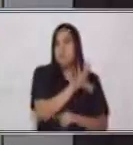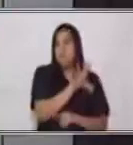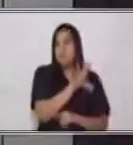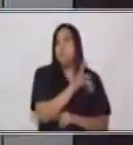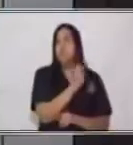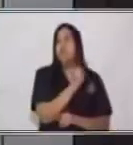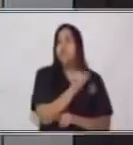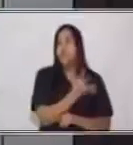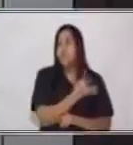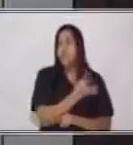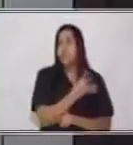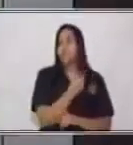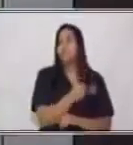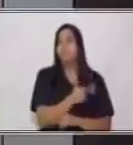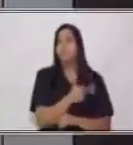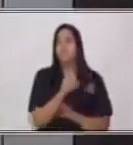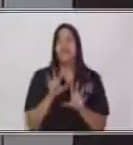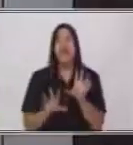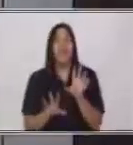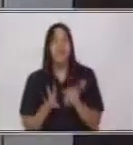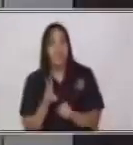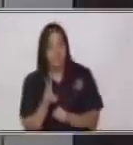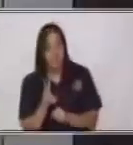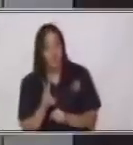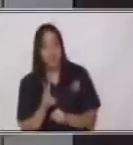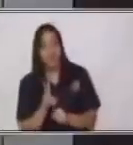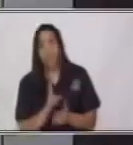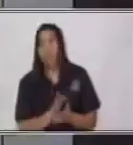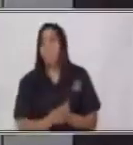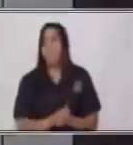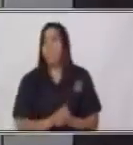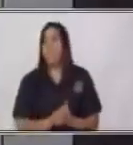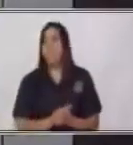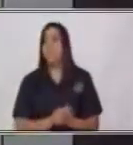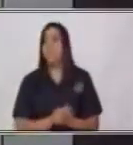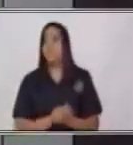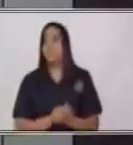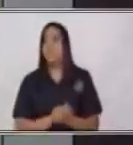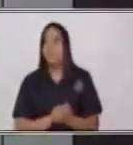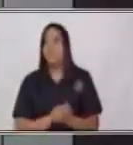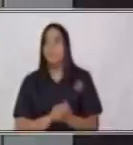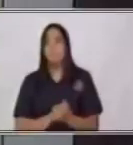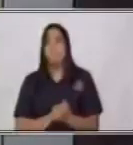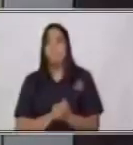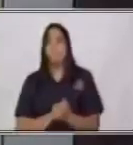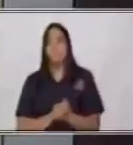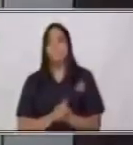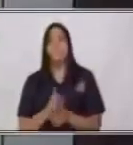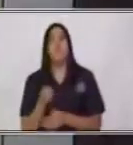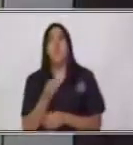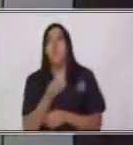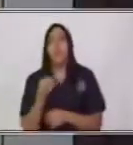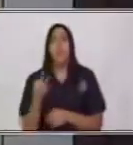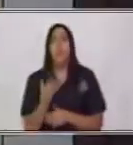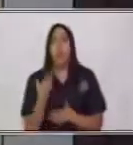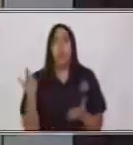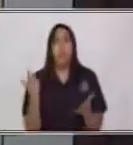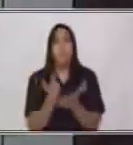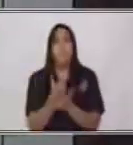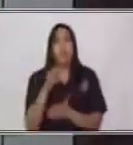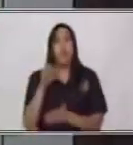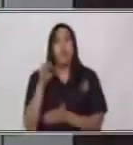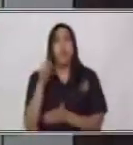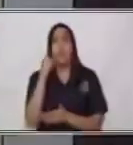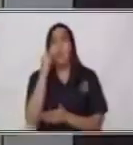Muy bien, 12. ¿Cuánto pagó Pedro en